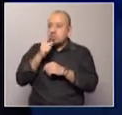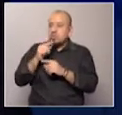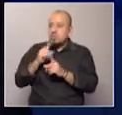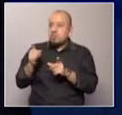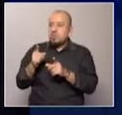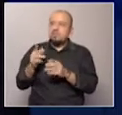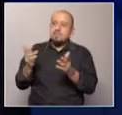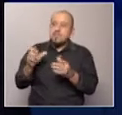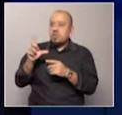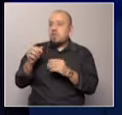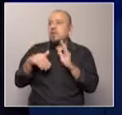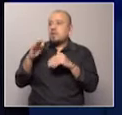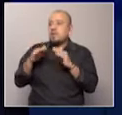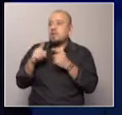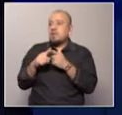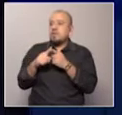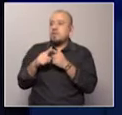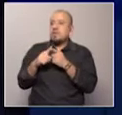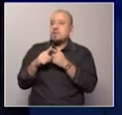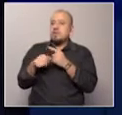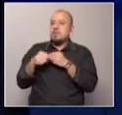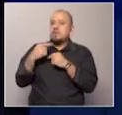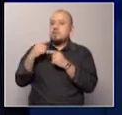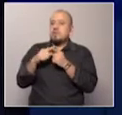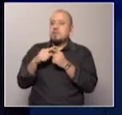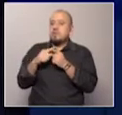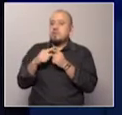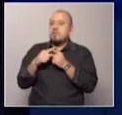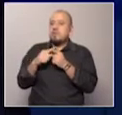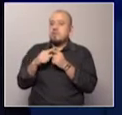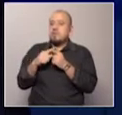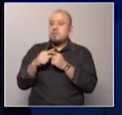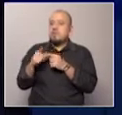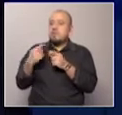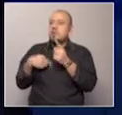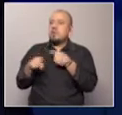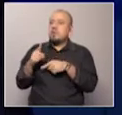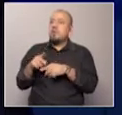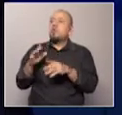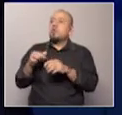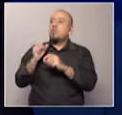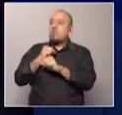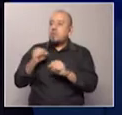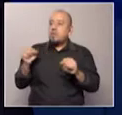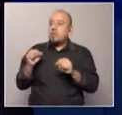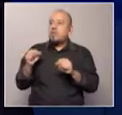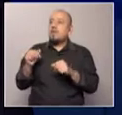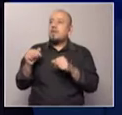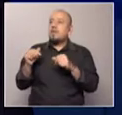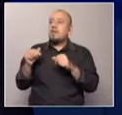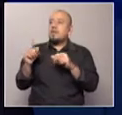necesario tratamiento psicológico un grupo terapéutico narcóticos anónimos o lo que sea pero lo que logra superar la adicción